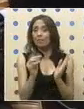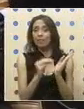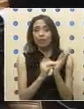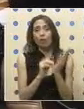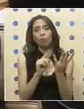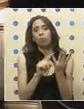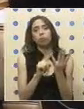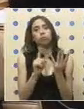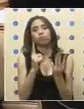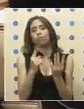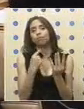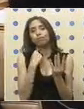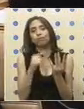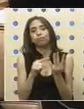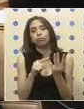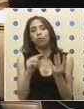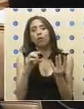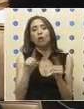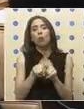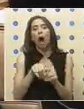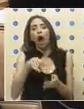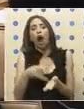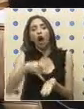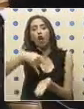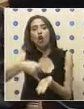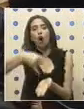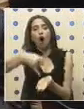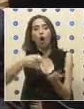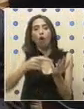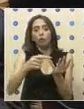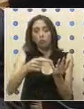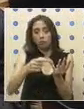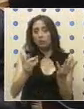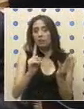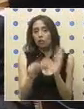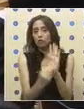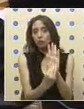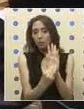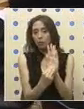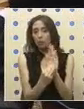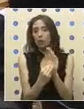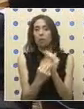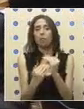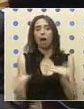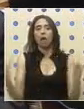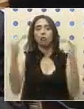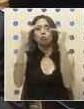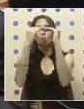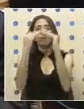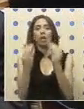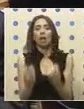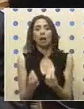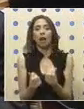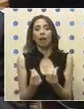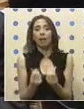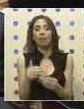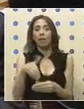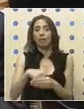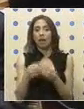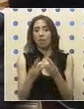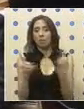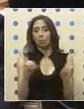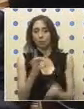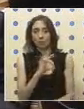Porque ahí también hay otra variable que incide de manera muy sustantiva en la elevación de los estándares de calidad de nuestra democracia.